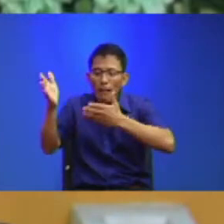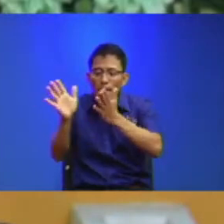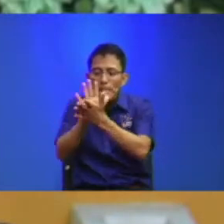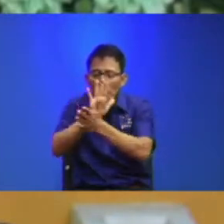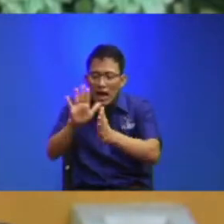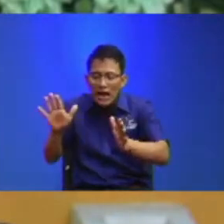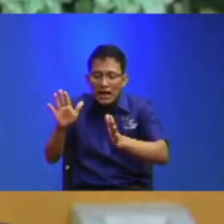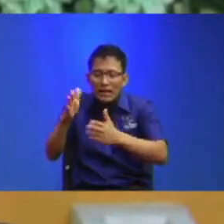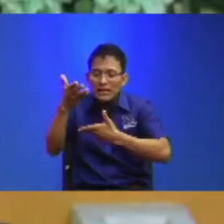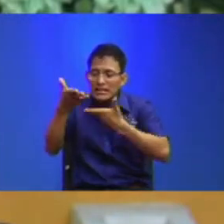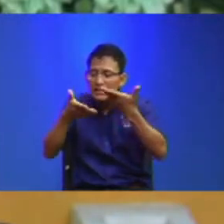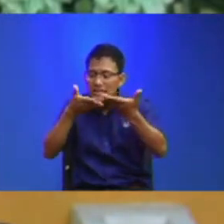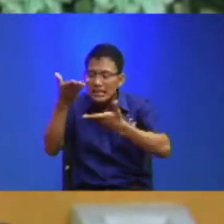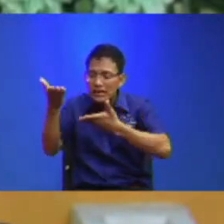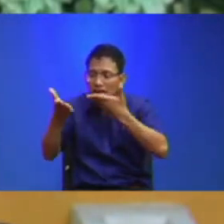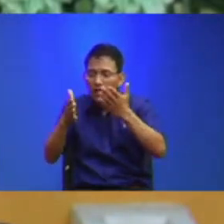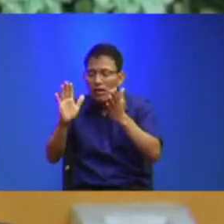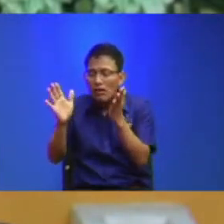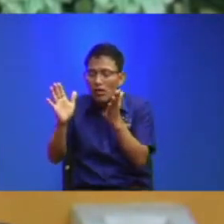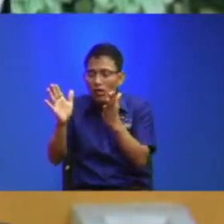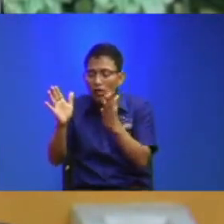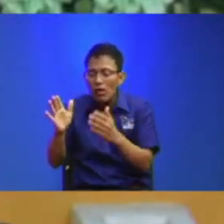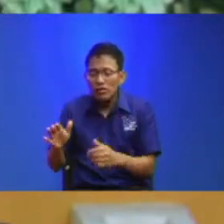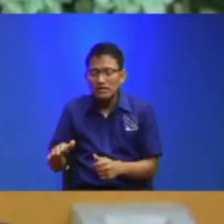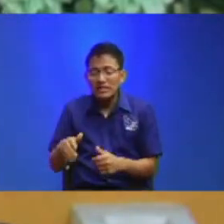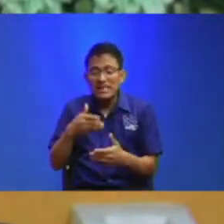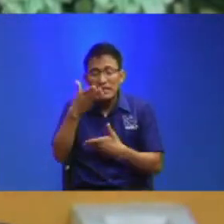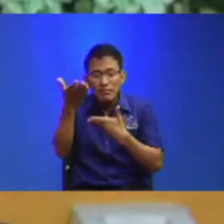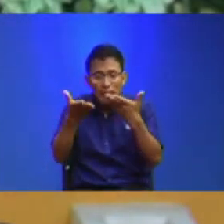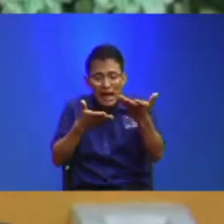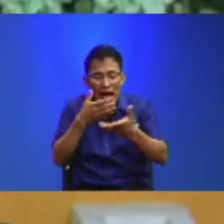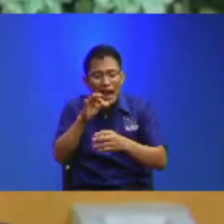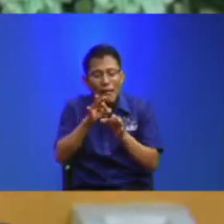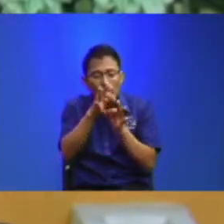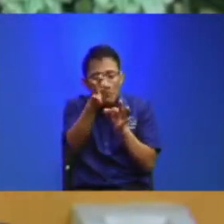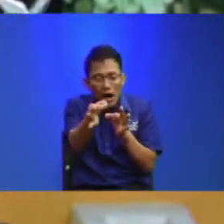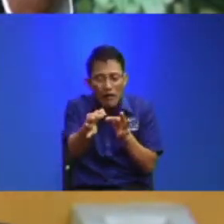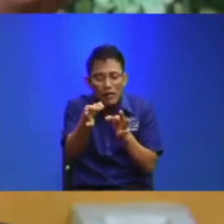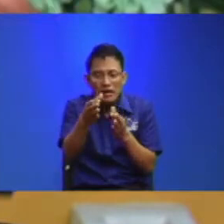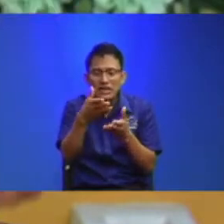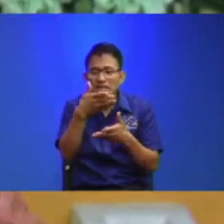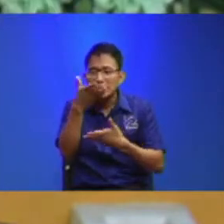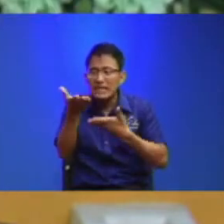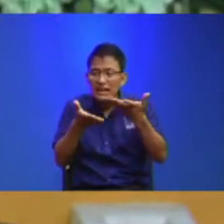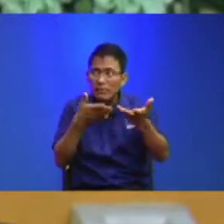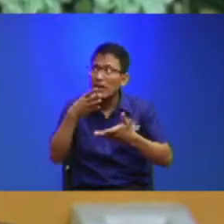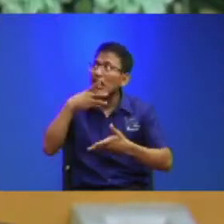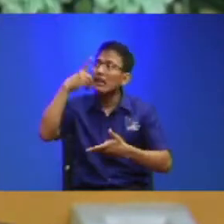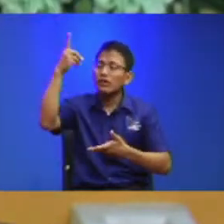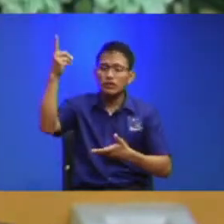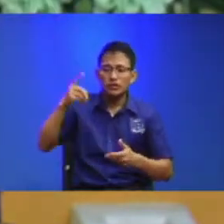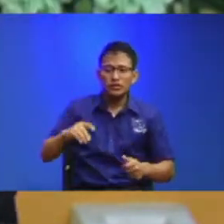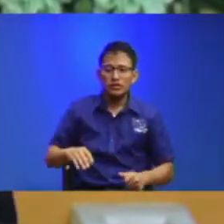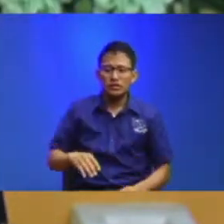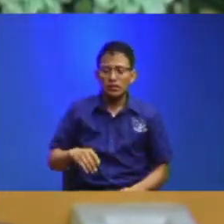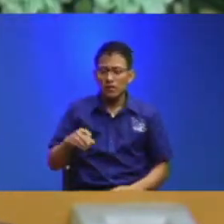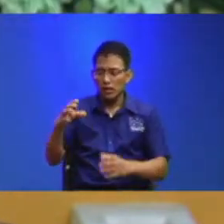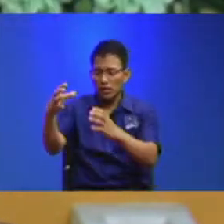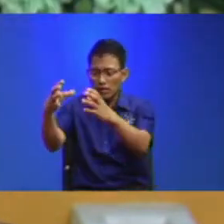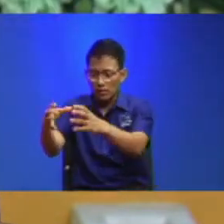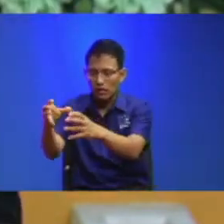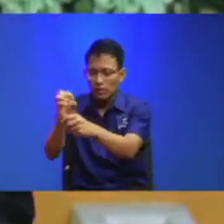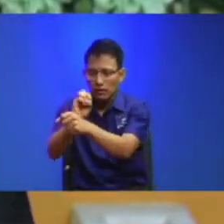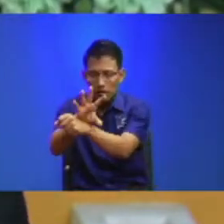muere, muere a tus ínfulas de tirano, muere. los jóvenes que estaban con ellos, no,